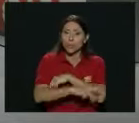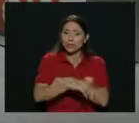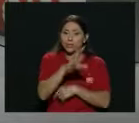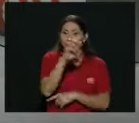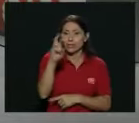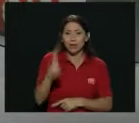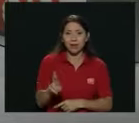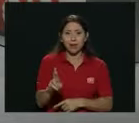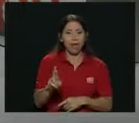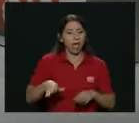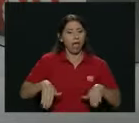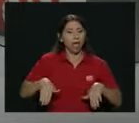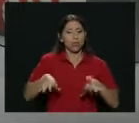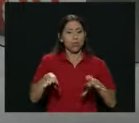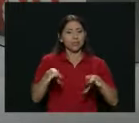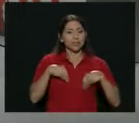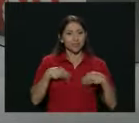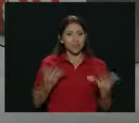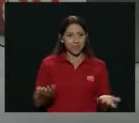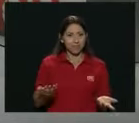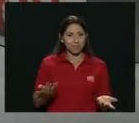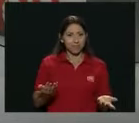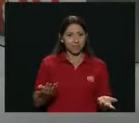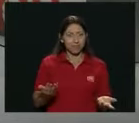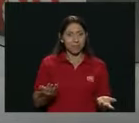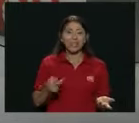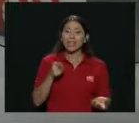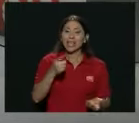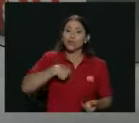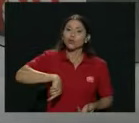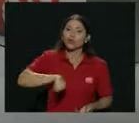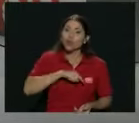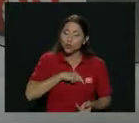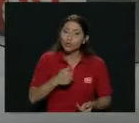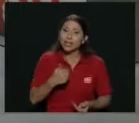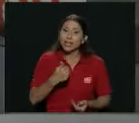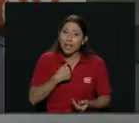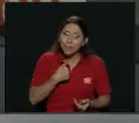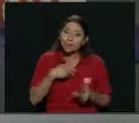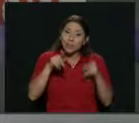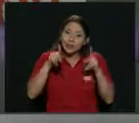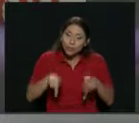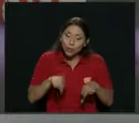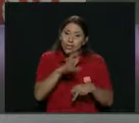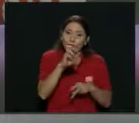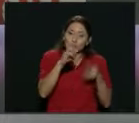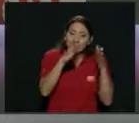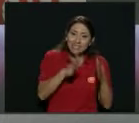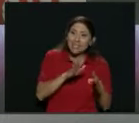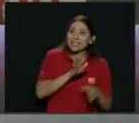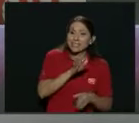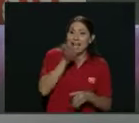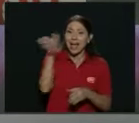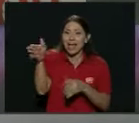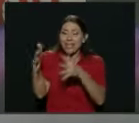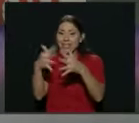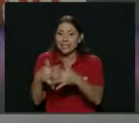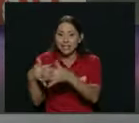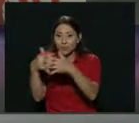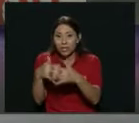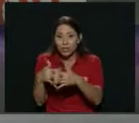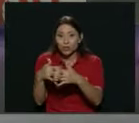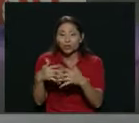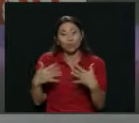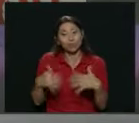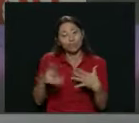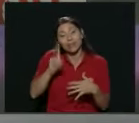Rica, también no acepta. Hay un problema de aceptación de que tenemos migración en los Estados Unidos. Creo que es el